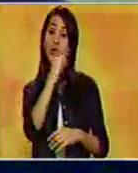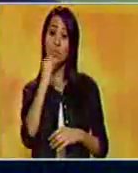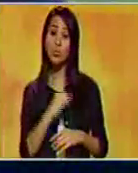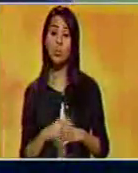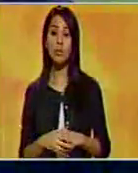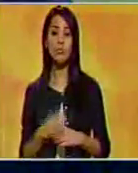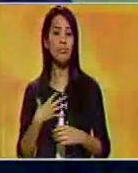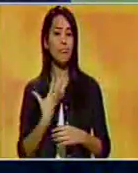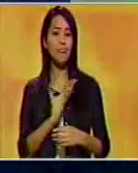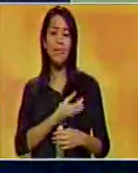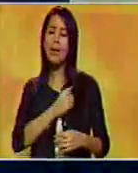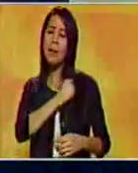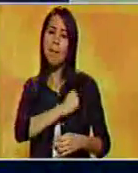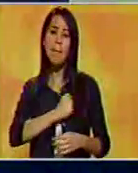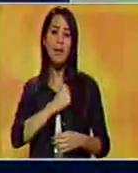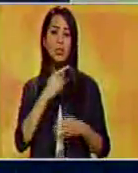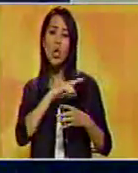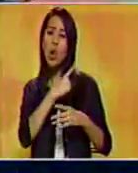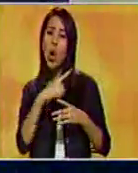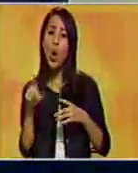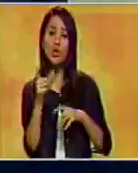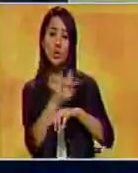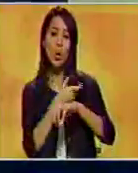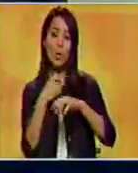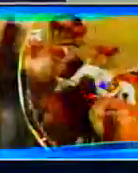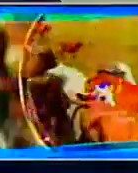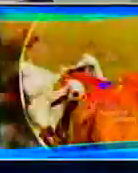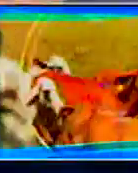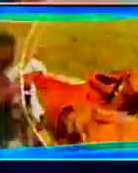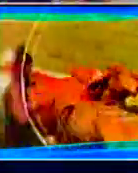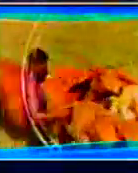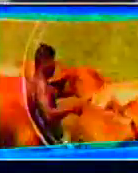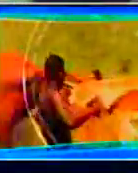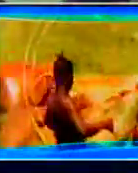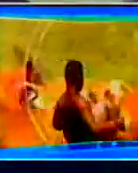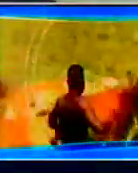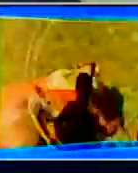lamenta la decisión de los otros cuatro gobernadores de oposición